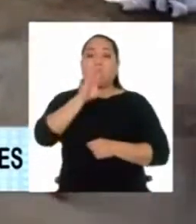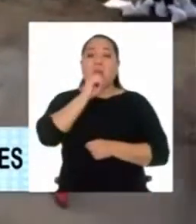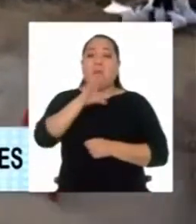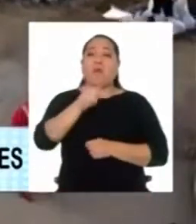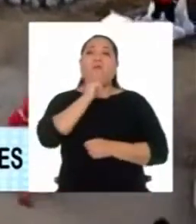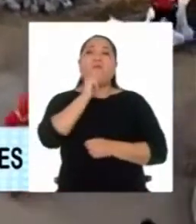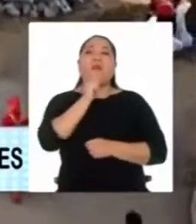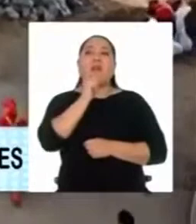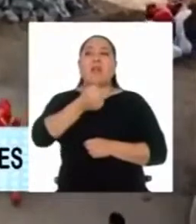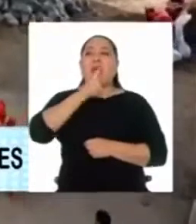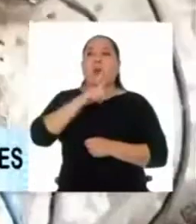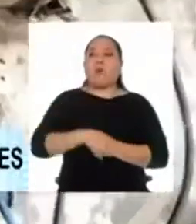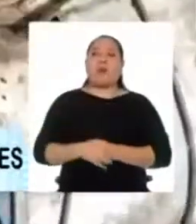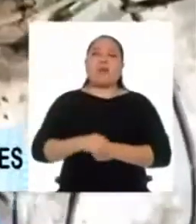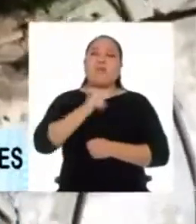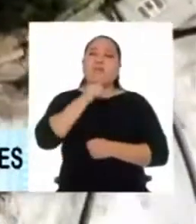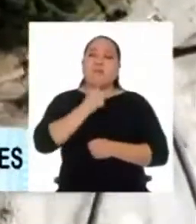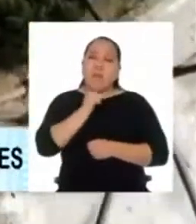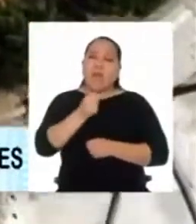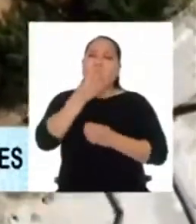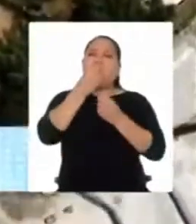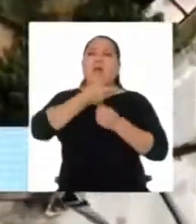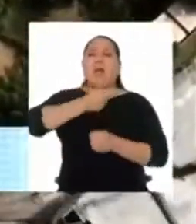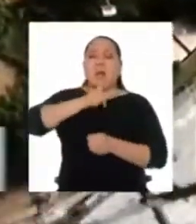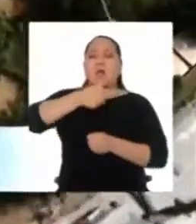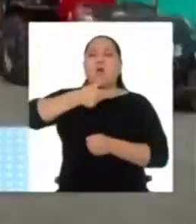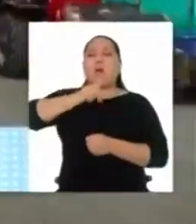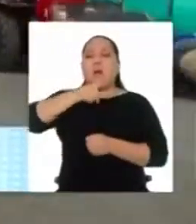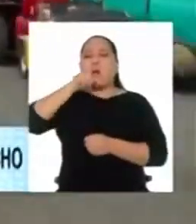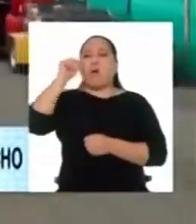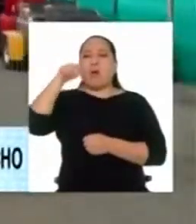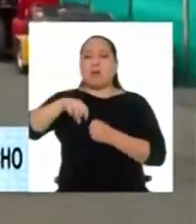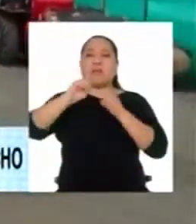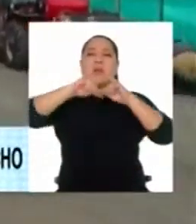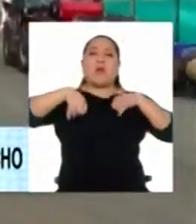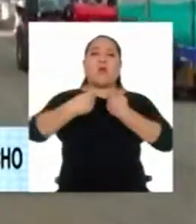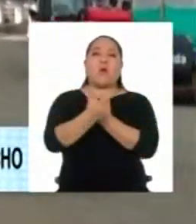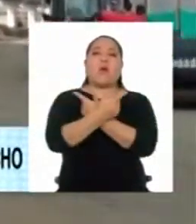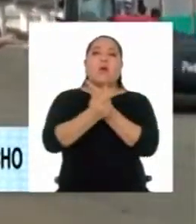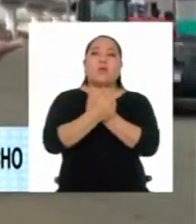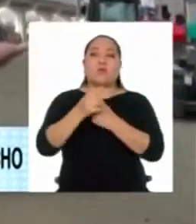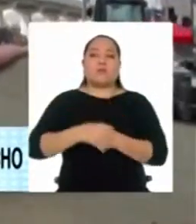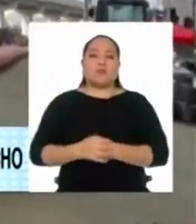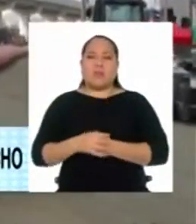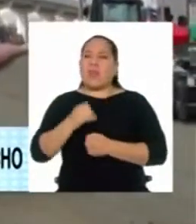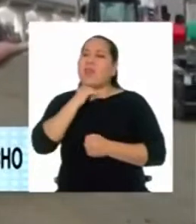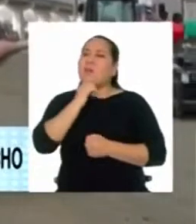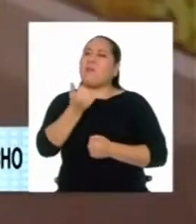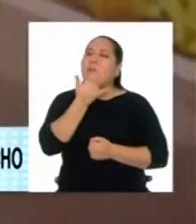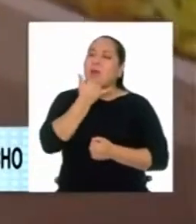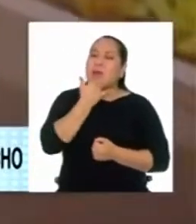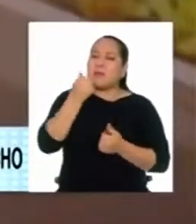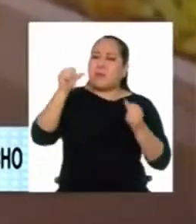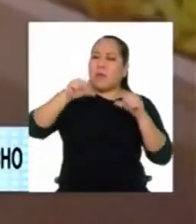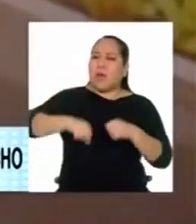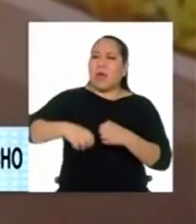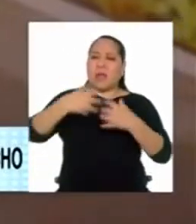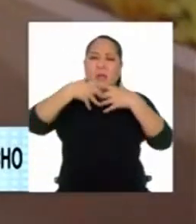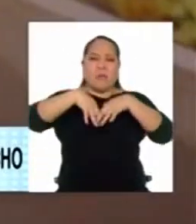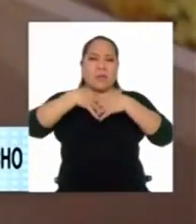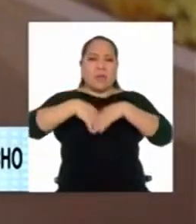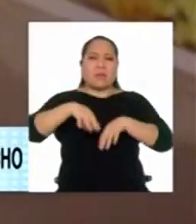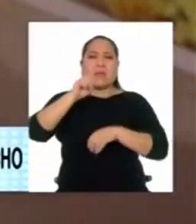a los constantes aniegos en San Juan de Lurigancho, por lo que criticó la administración que encabeza la empresa Sedapal. Y no